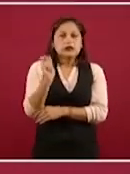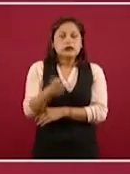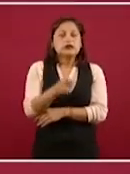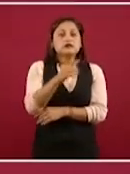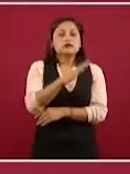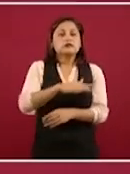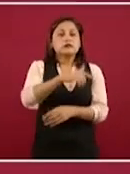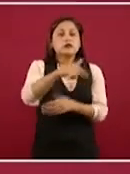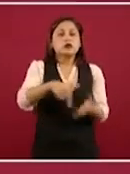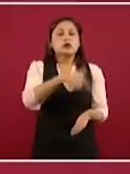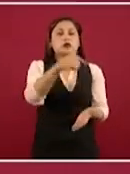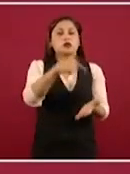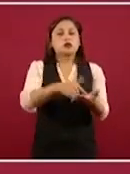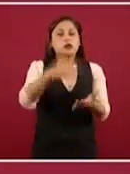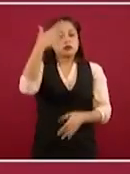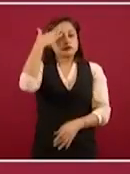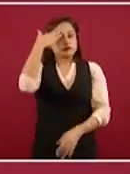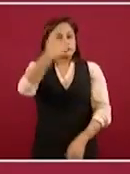cabecera municipal